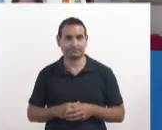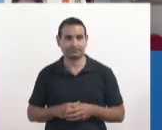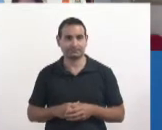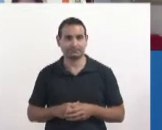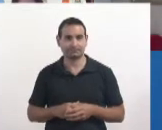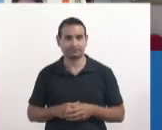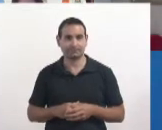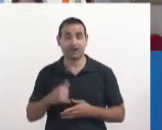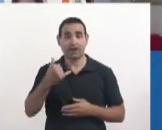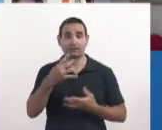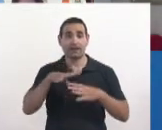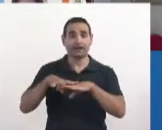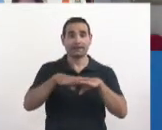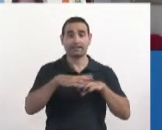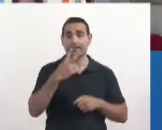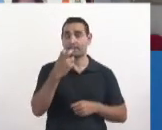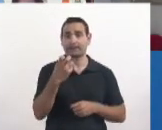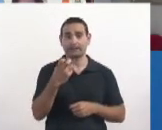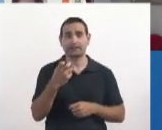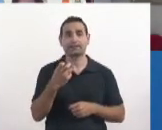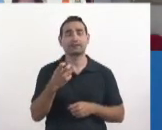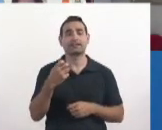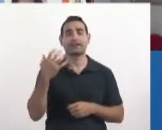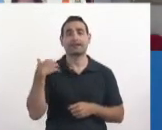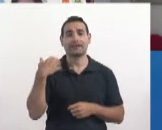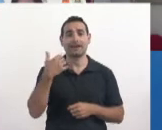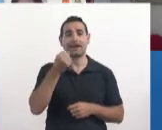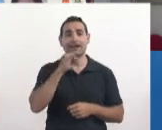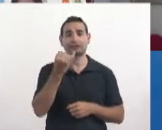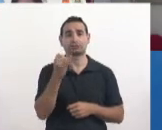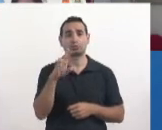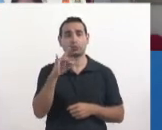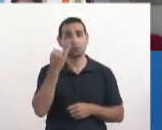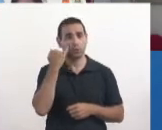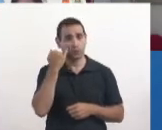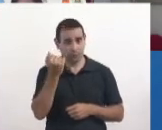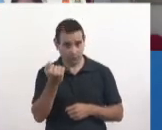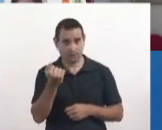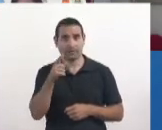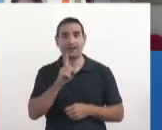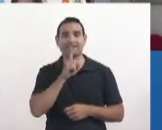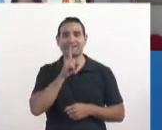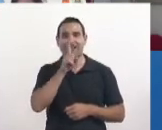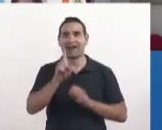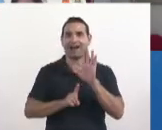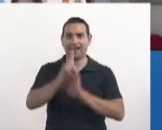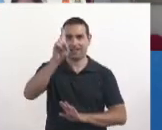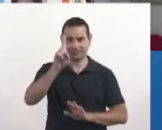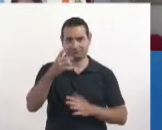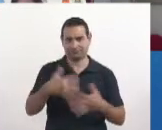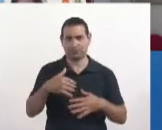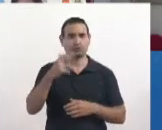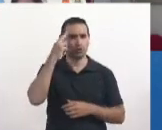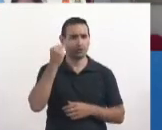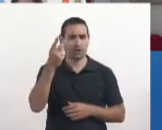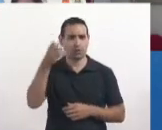una red energética que se llama General Azurduy, que viene de Yacuiba hasta Tartagal, que está en un 92%